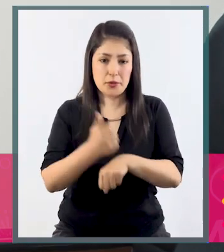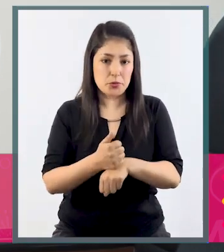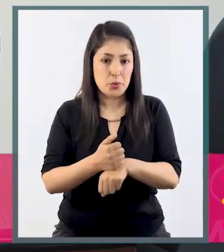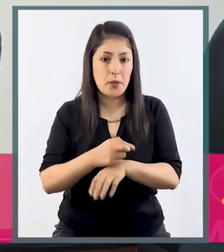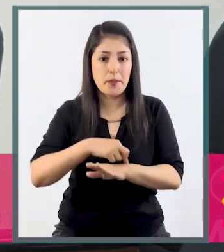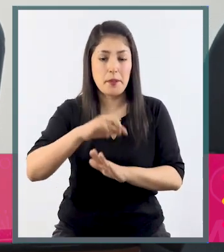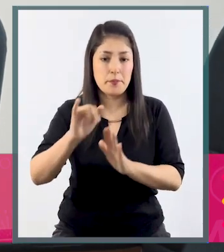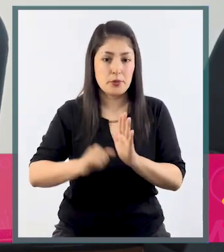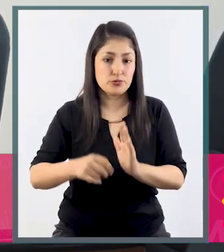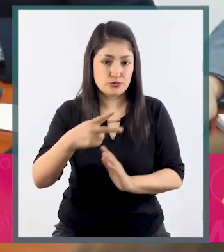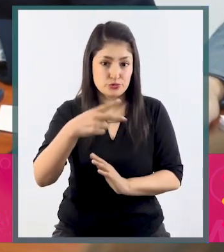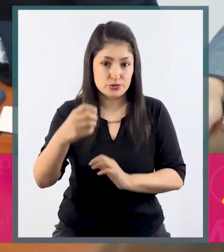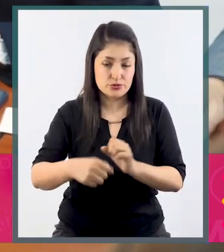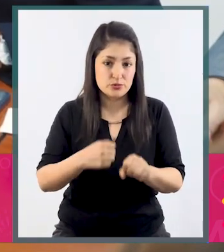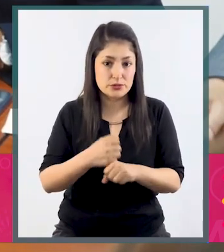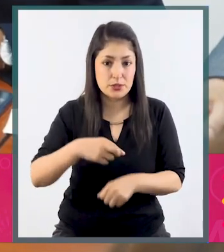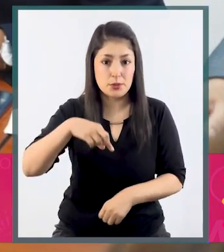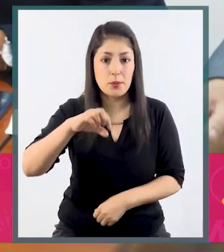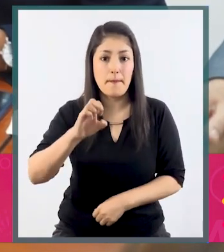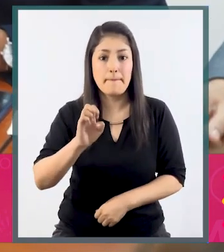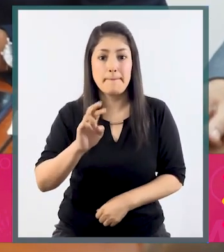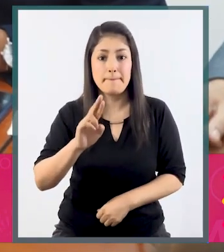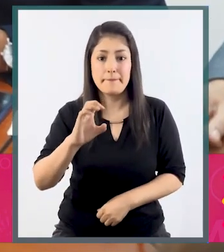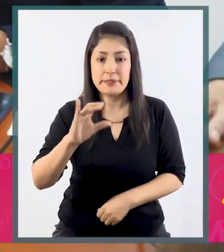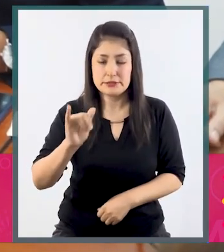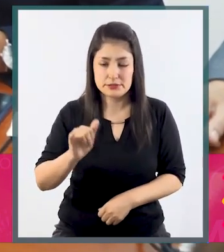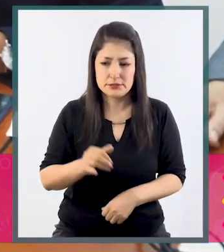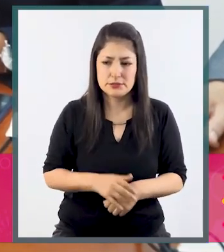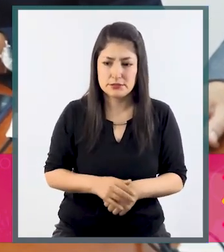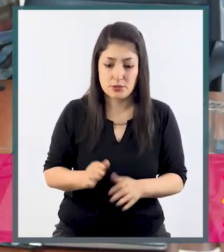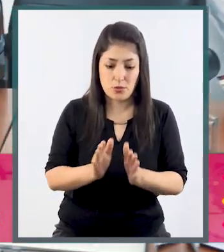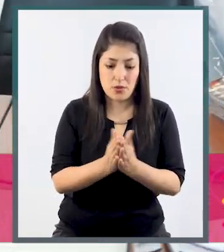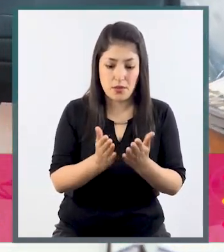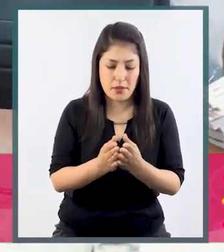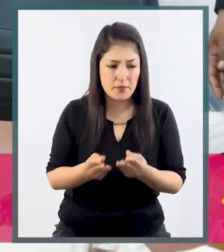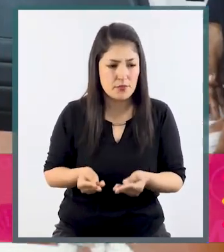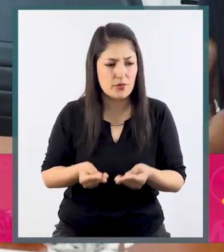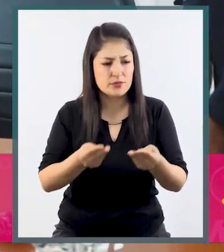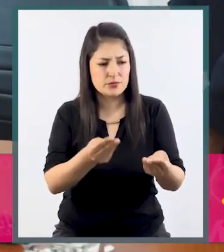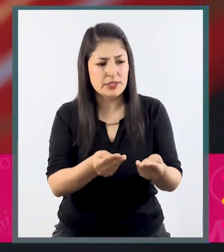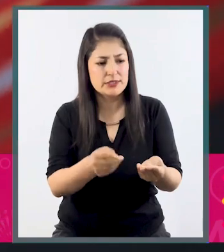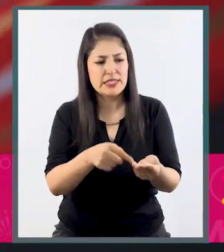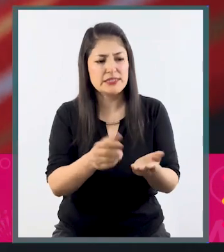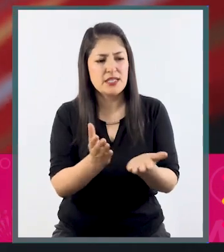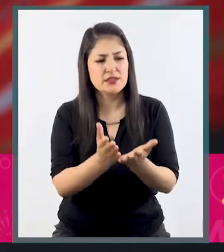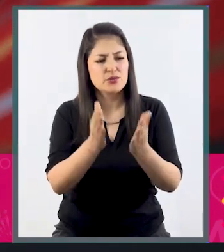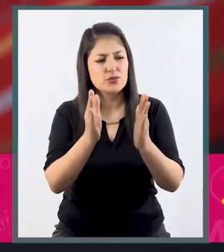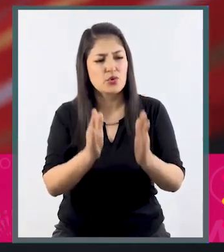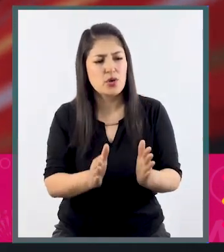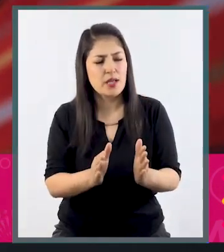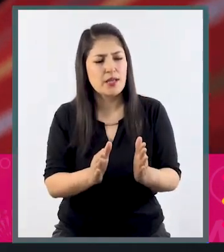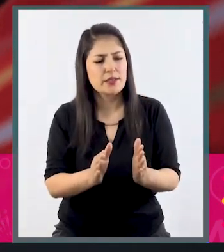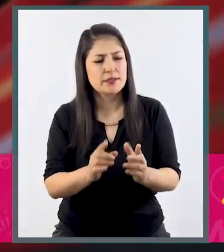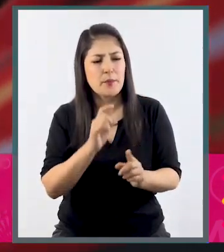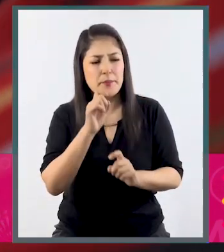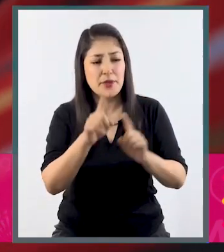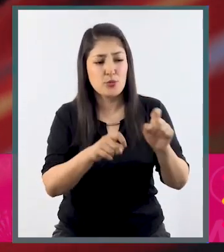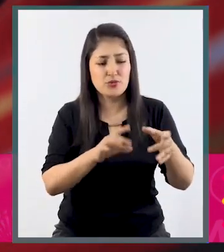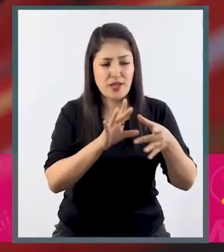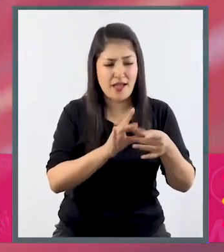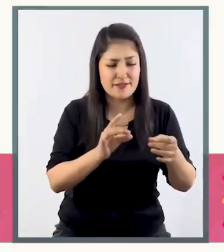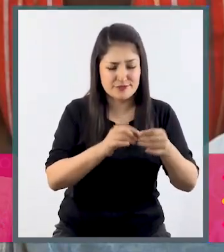Proyecto Especial Bicentenario, Percy Barranzuela, y recibieron el libro Los Escolares Preguntan, Los Historiadores